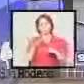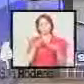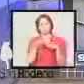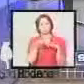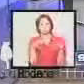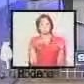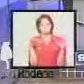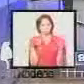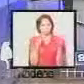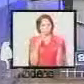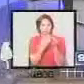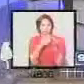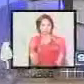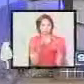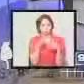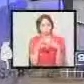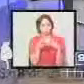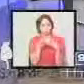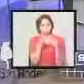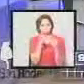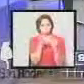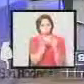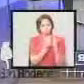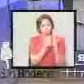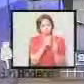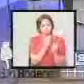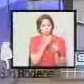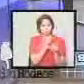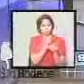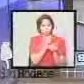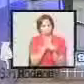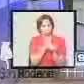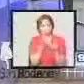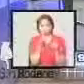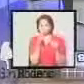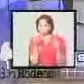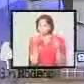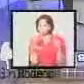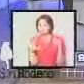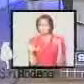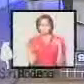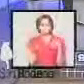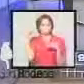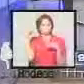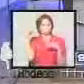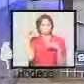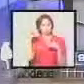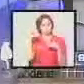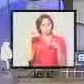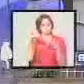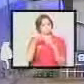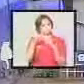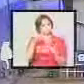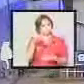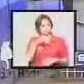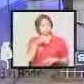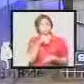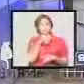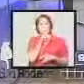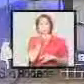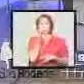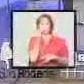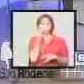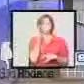es que se sumen todos los salarios de quienes trabajan y que no sobrepase el 1,5 millones de colones. Así es. O sea, no es que el papá